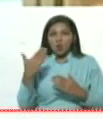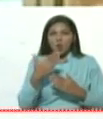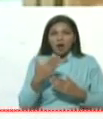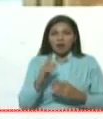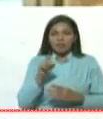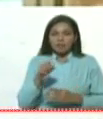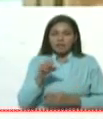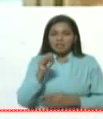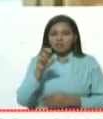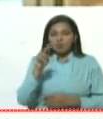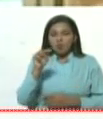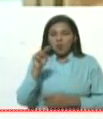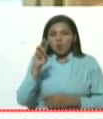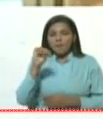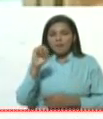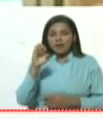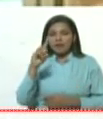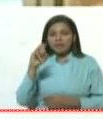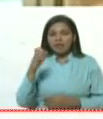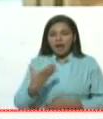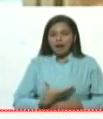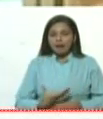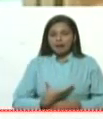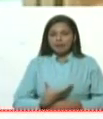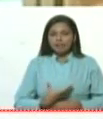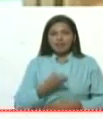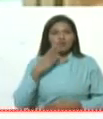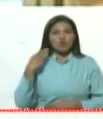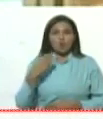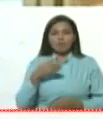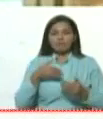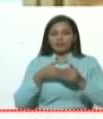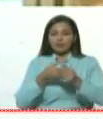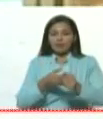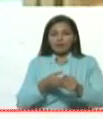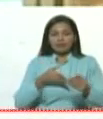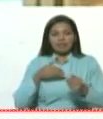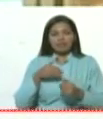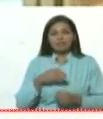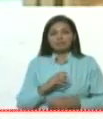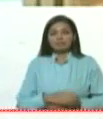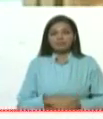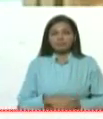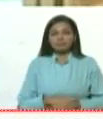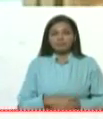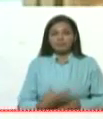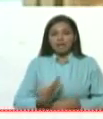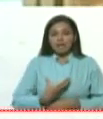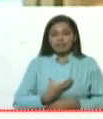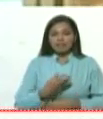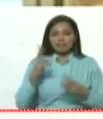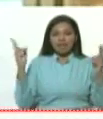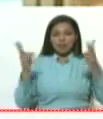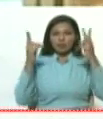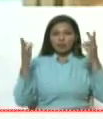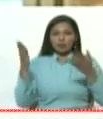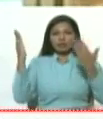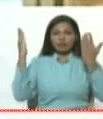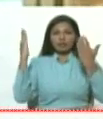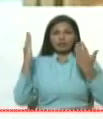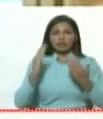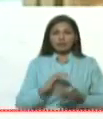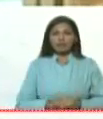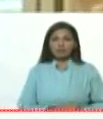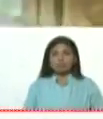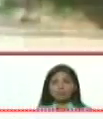Sumiré Ferrara, alcaldesa, joven dirigente, líder y alcaldesa de La Victoria. Adelante, estado